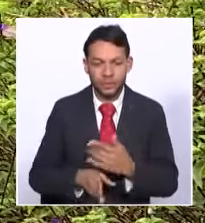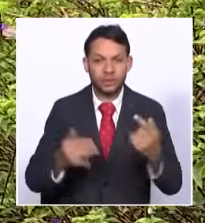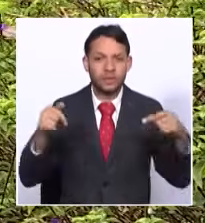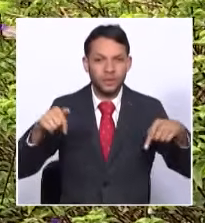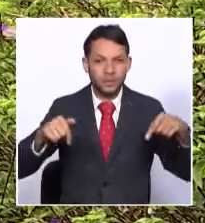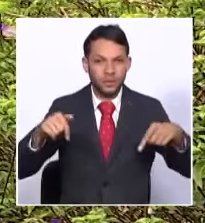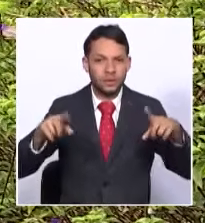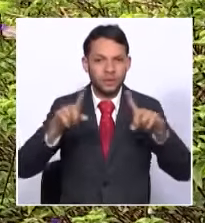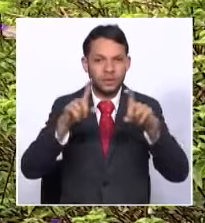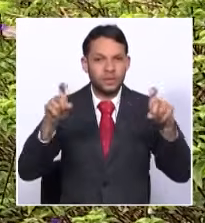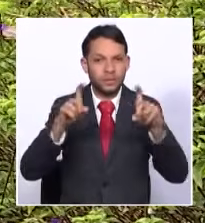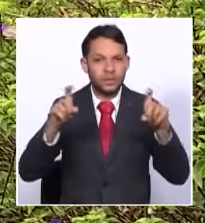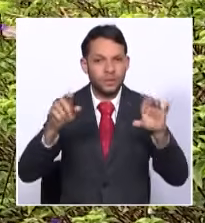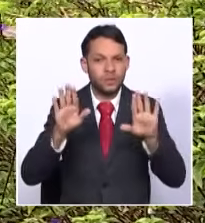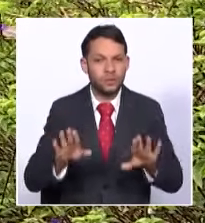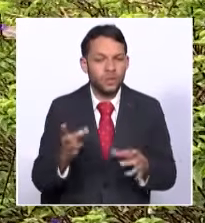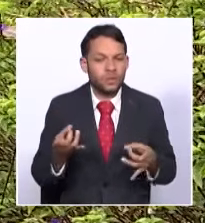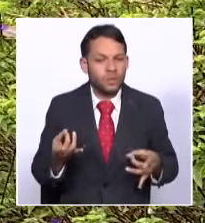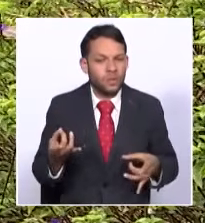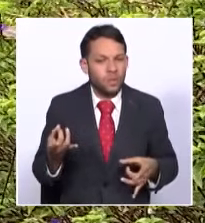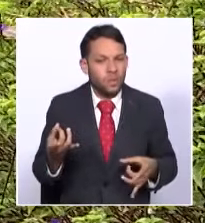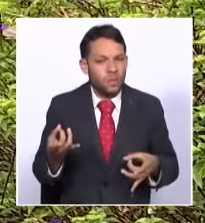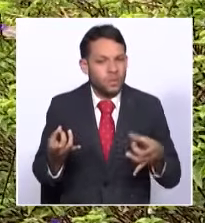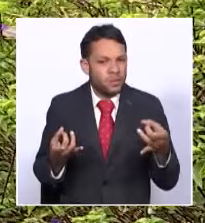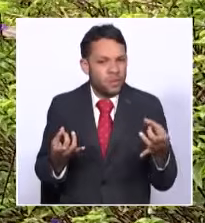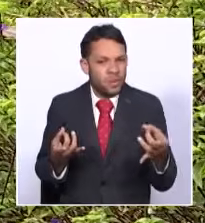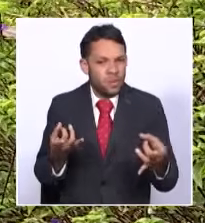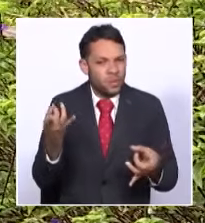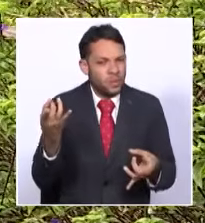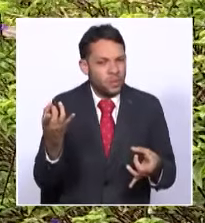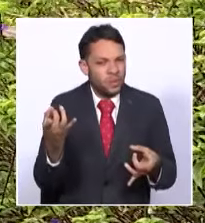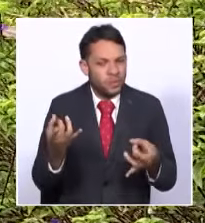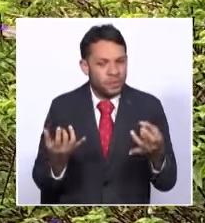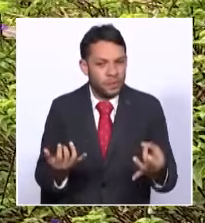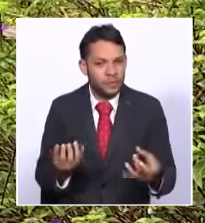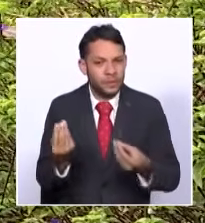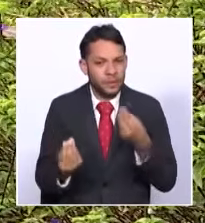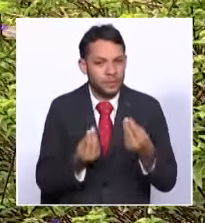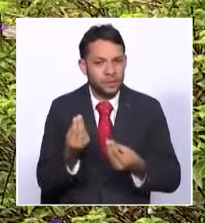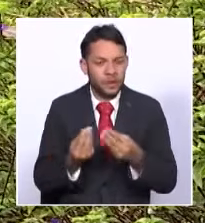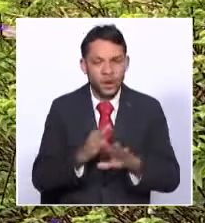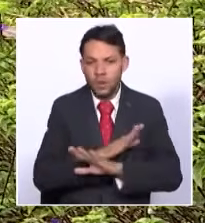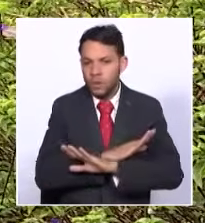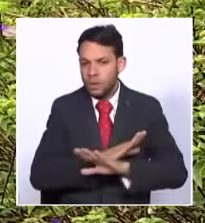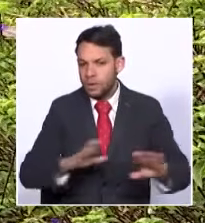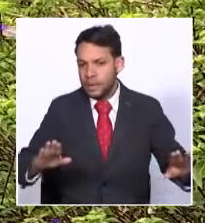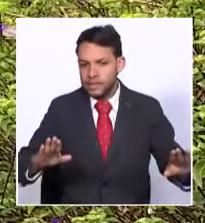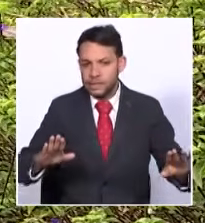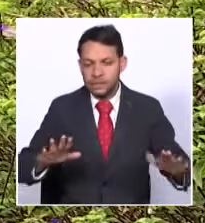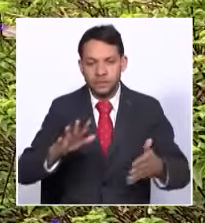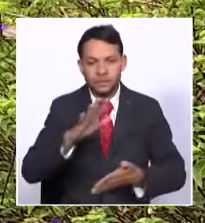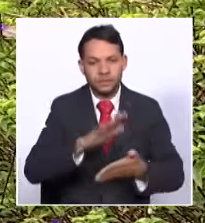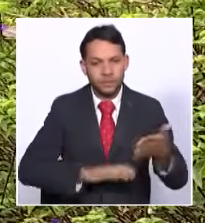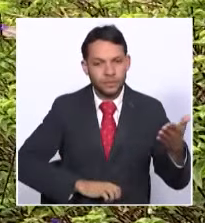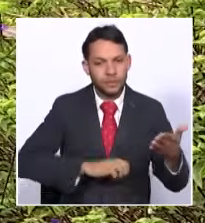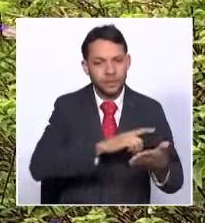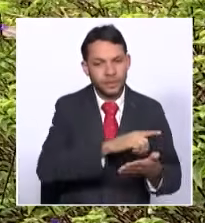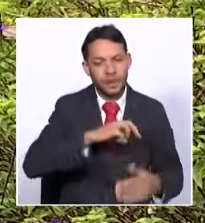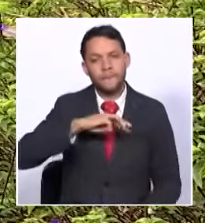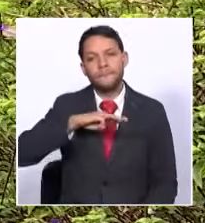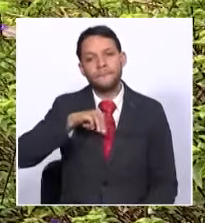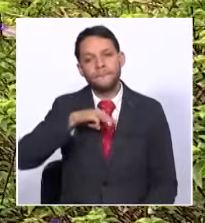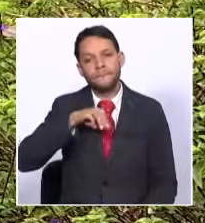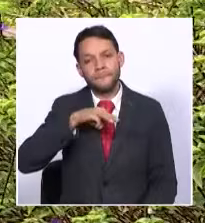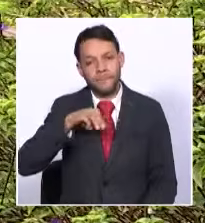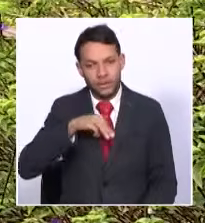hoy que tiene que ver con el dolor y un programa de desmedicalización del dolor, donde los miércoles